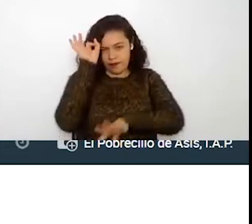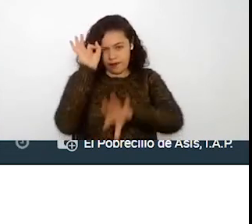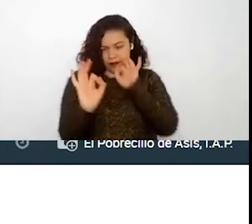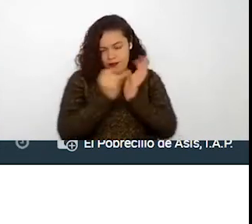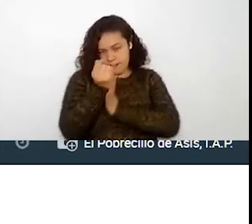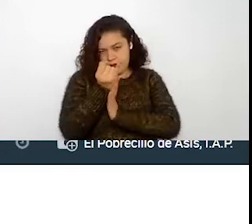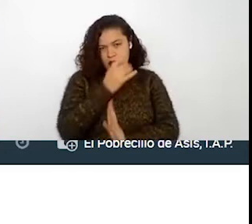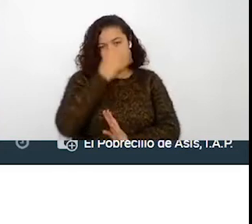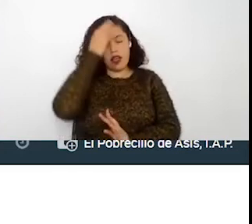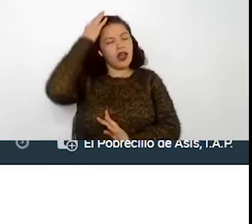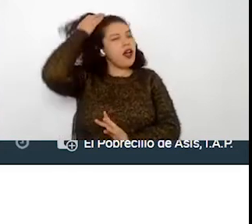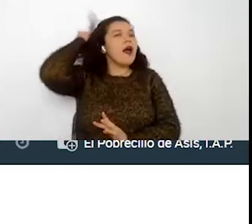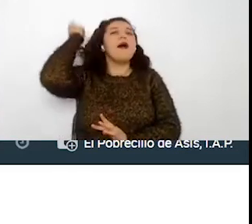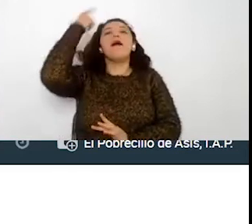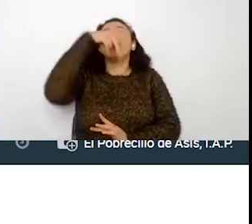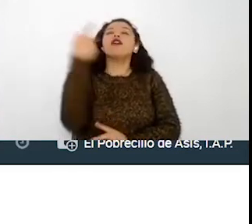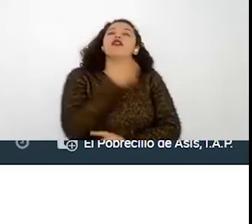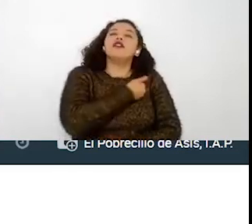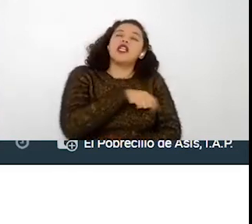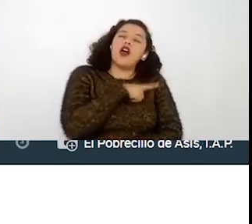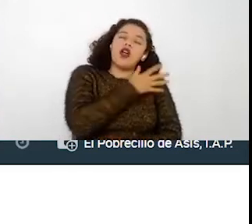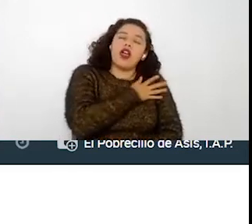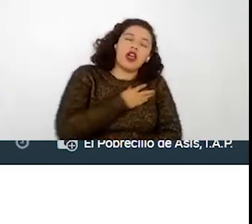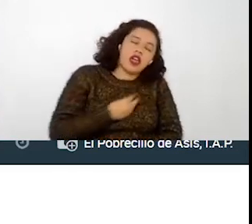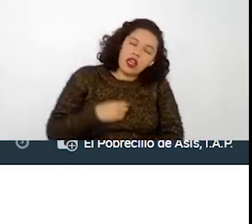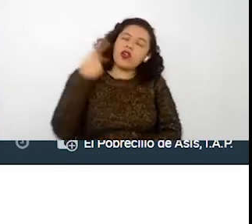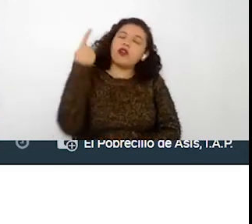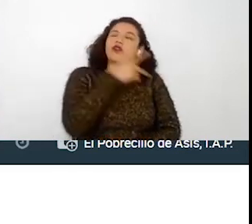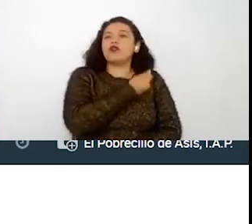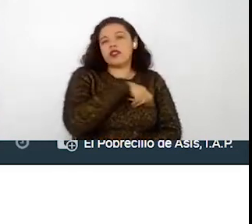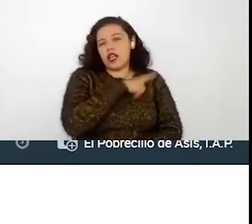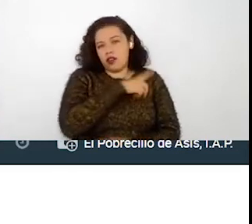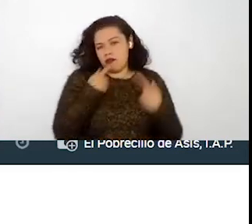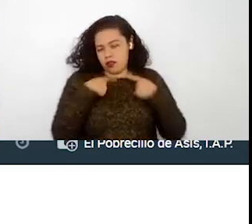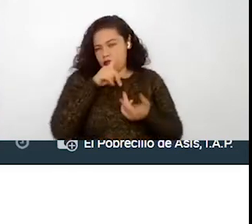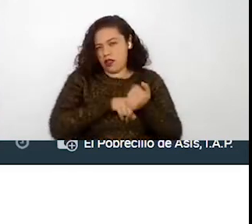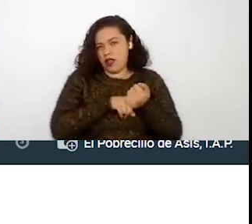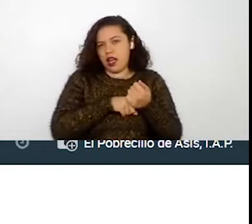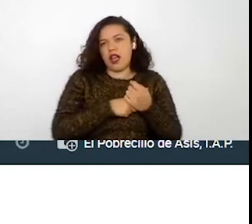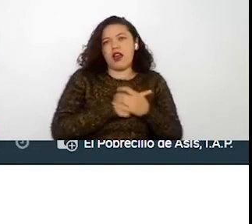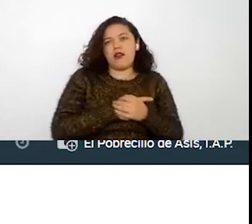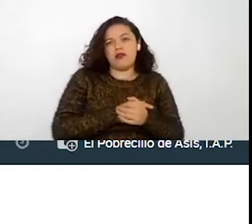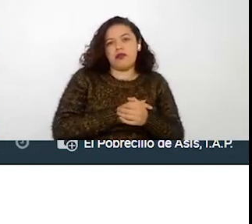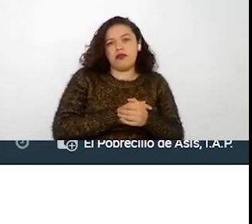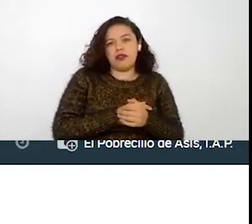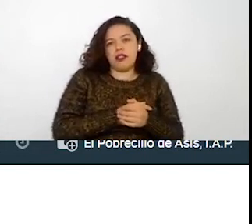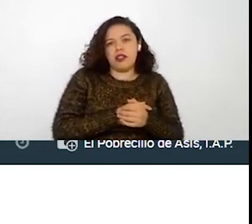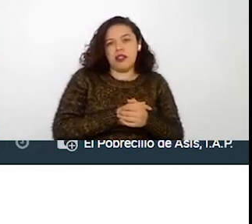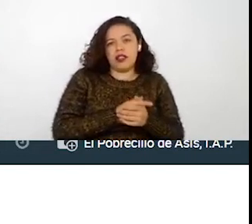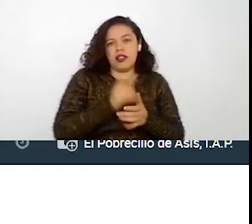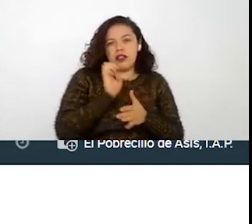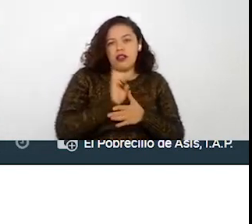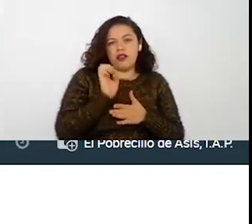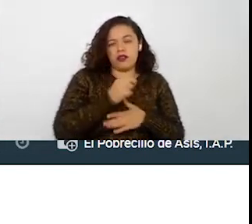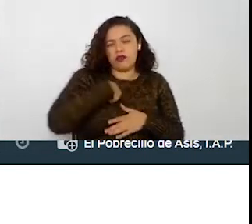con respecto a su salud reproductiva con respecto a su salud personal sí Y entonces ahí lo vamos a ir